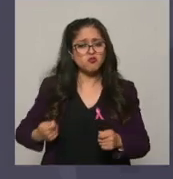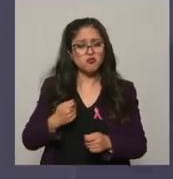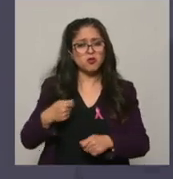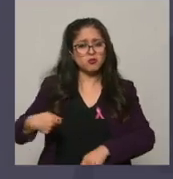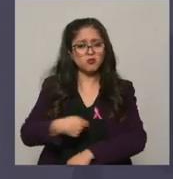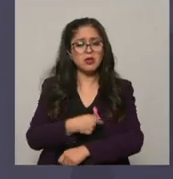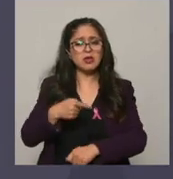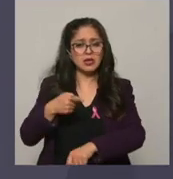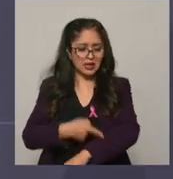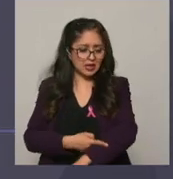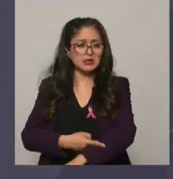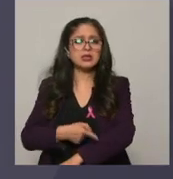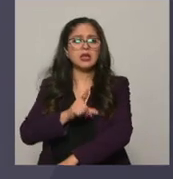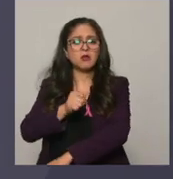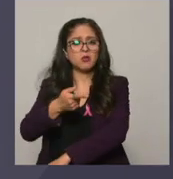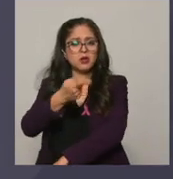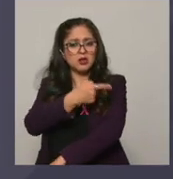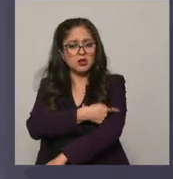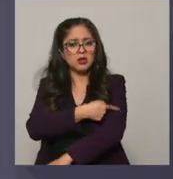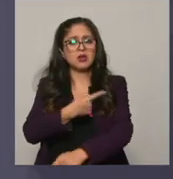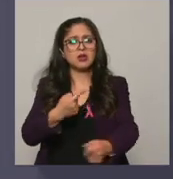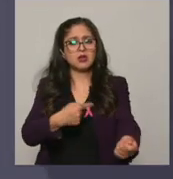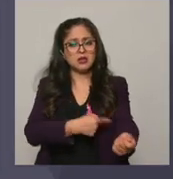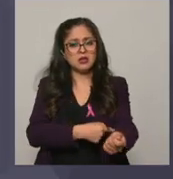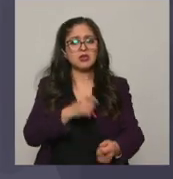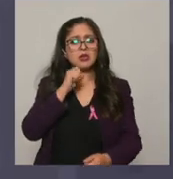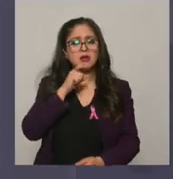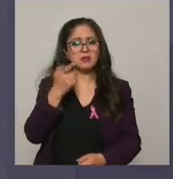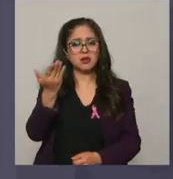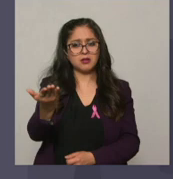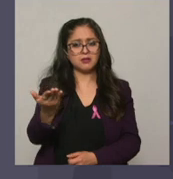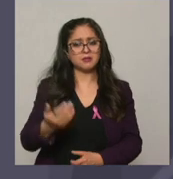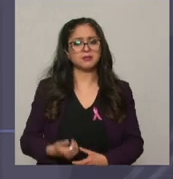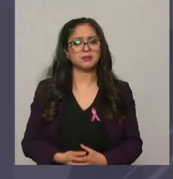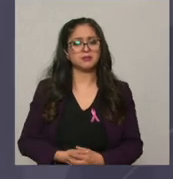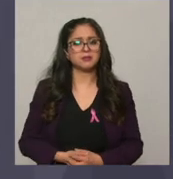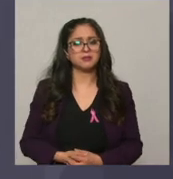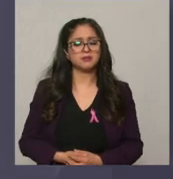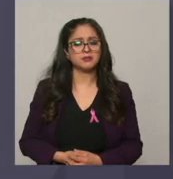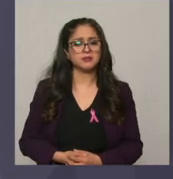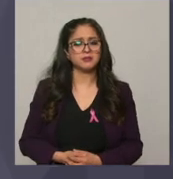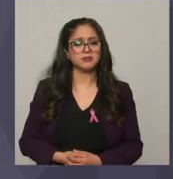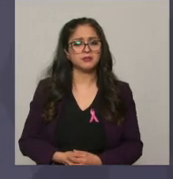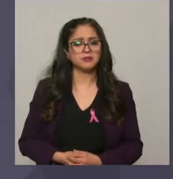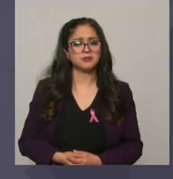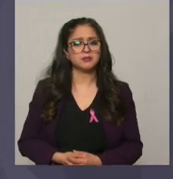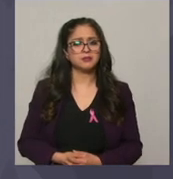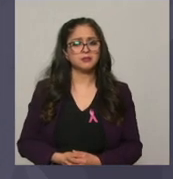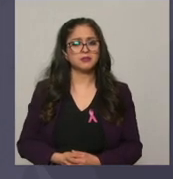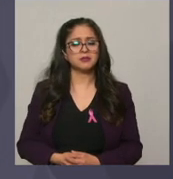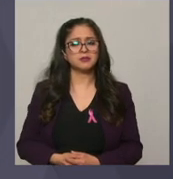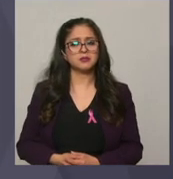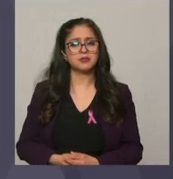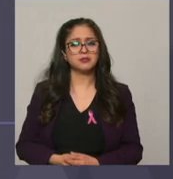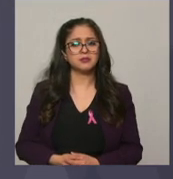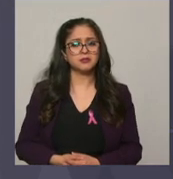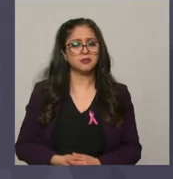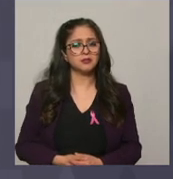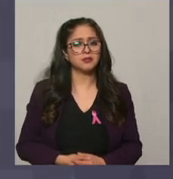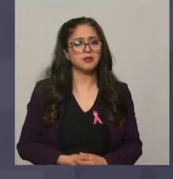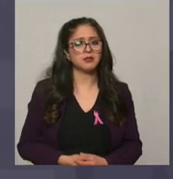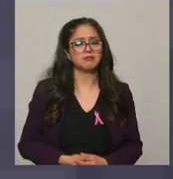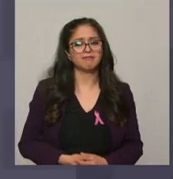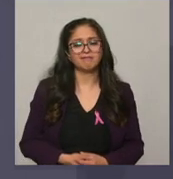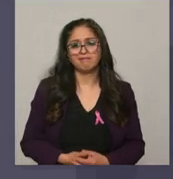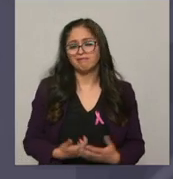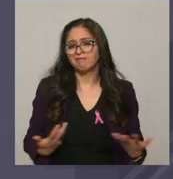insertar. Tienes esta y de este lado de otra. este lado, de este y de este. Bueno, esto ya es una situación